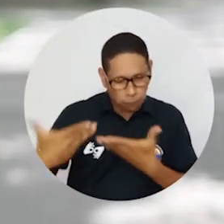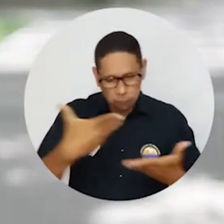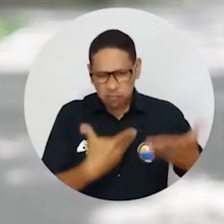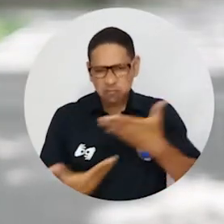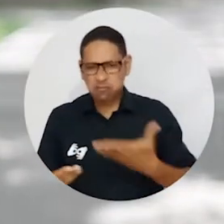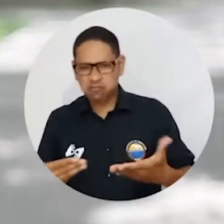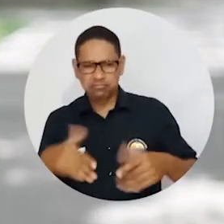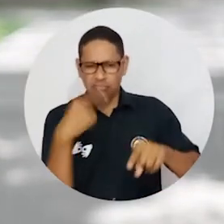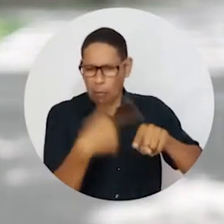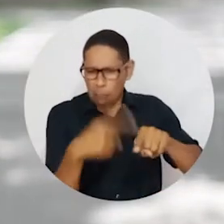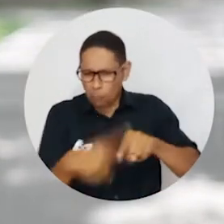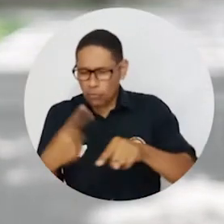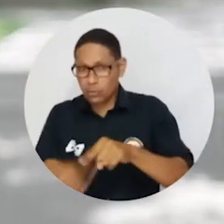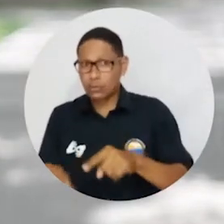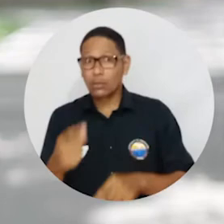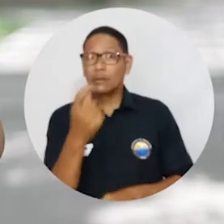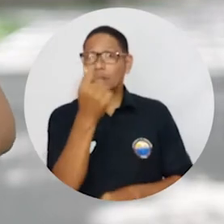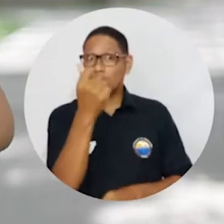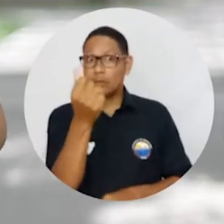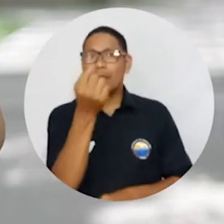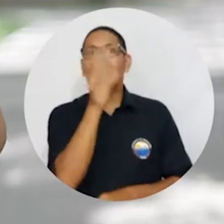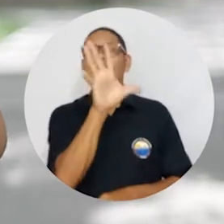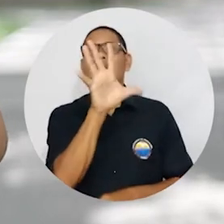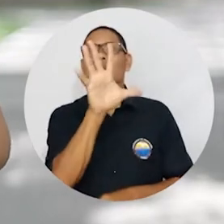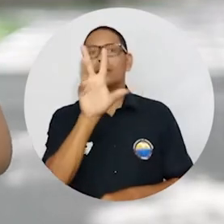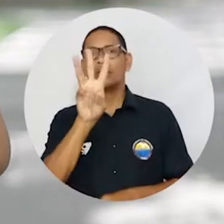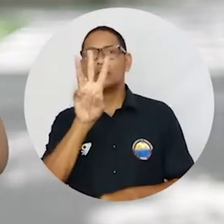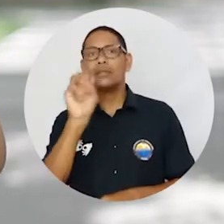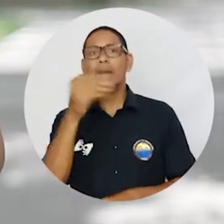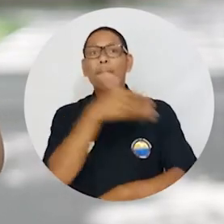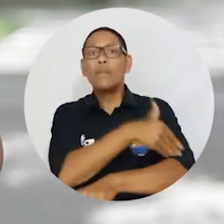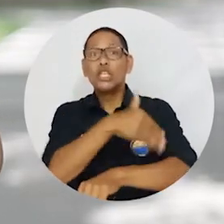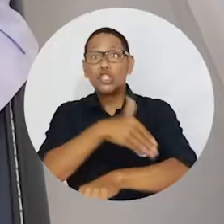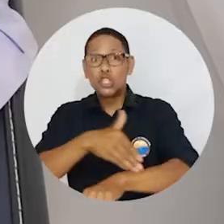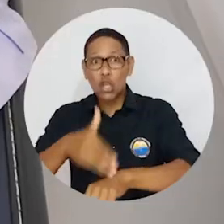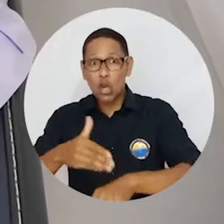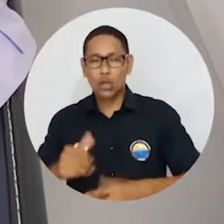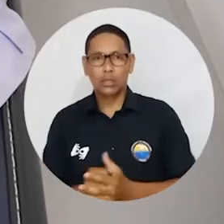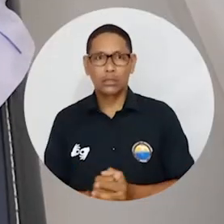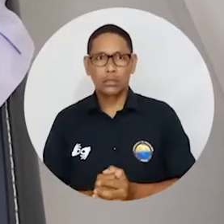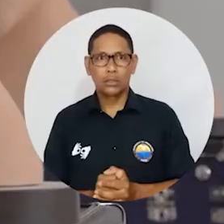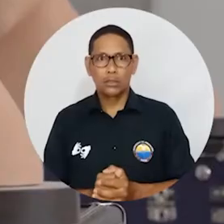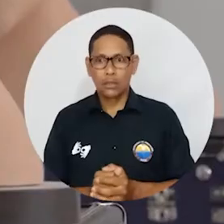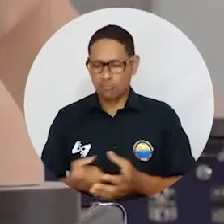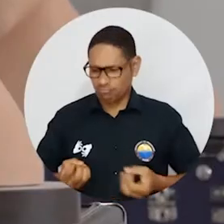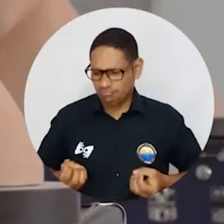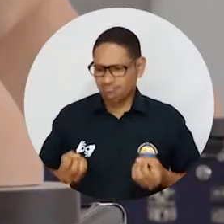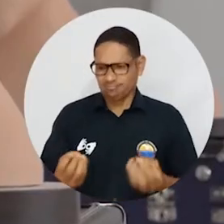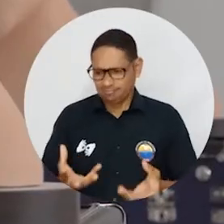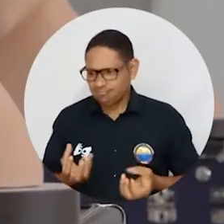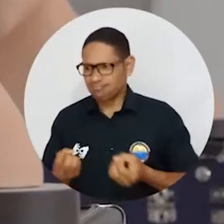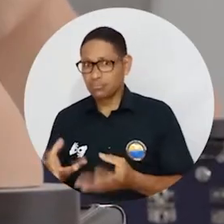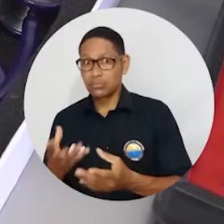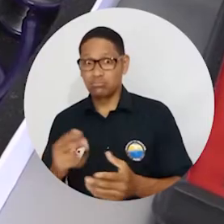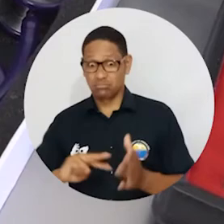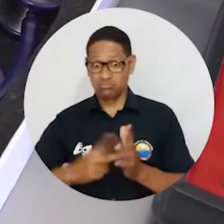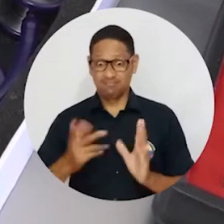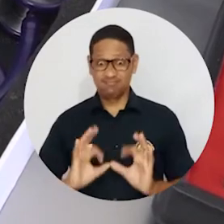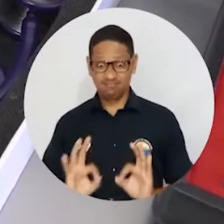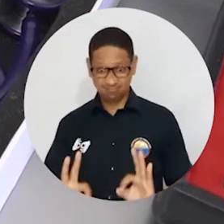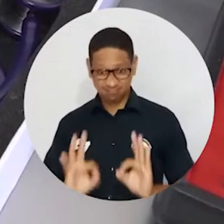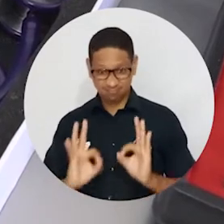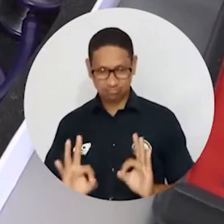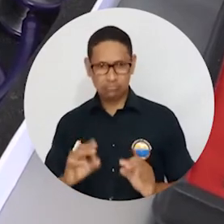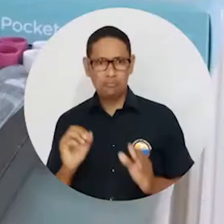mobiliario demandó una inversión aproximada de 530 millones de pesos. Con la entrega de equipos de última tecnología para